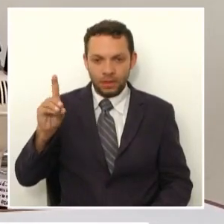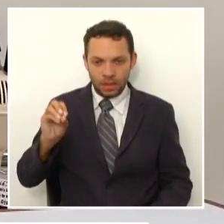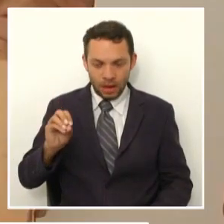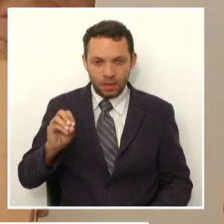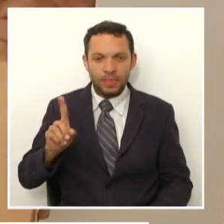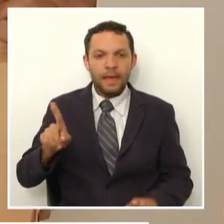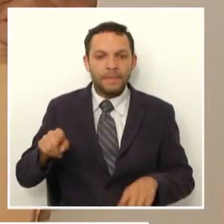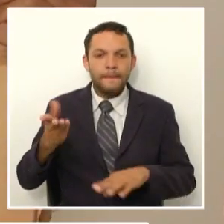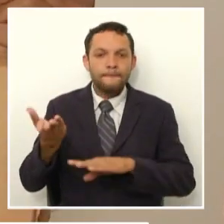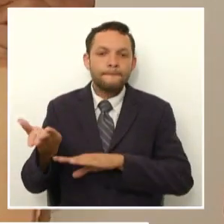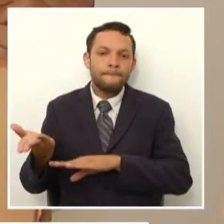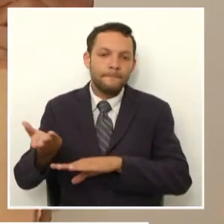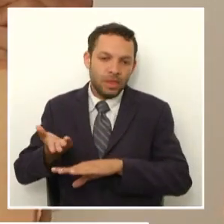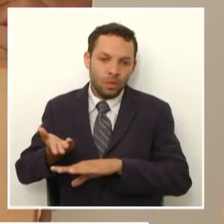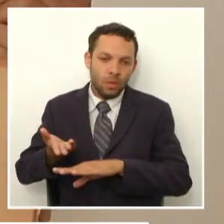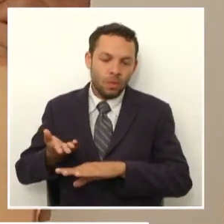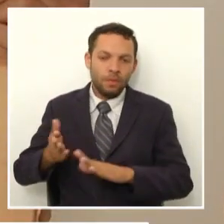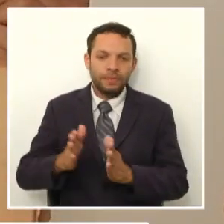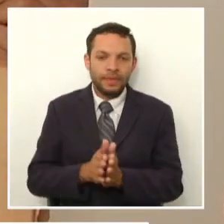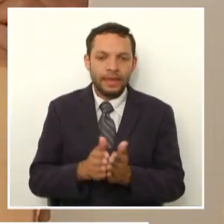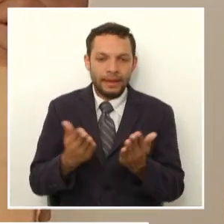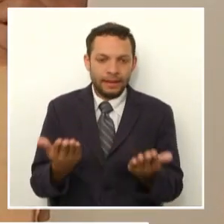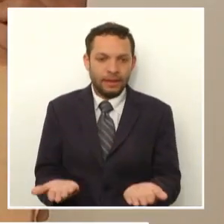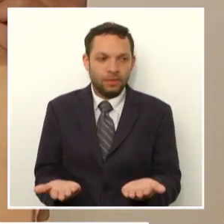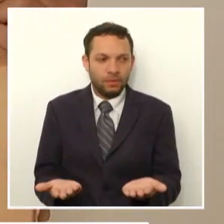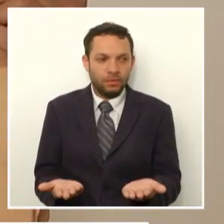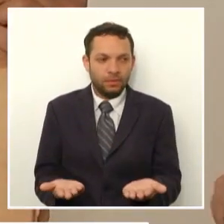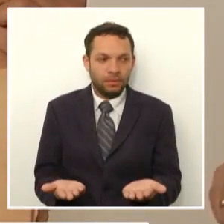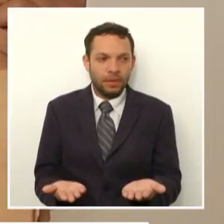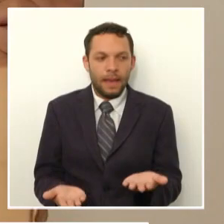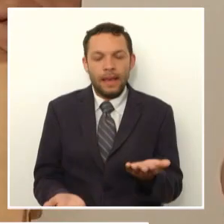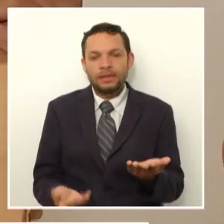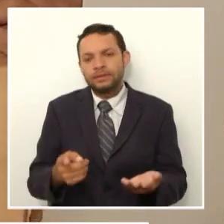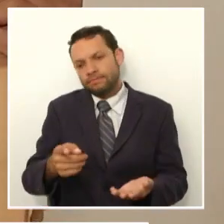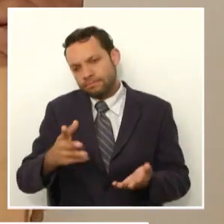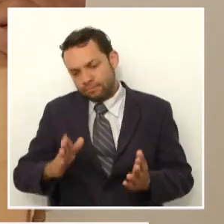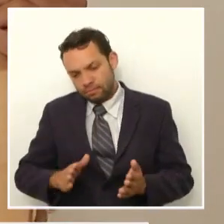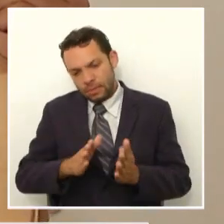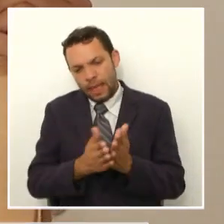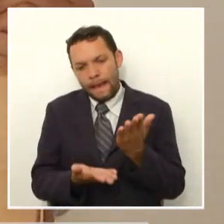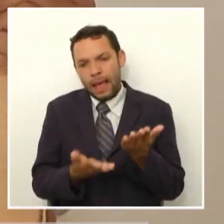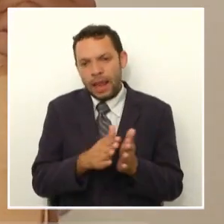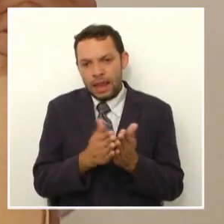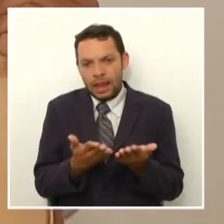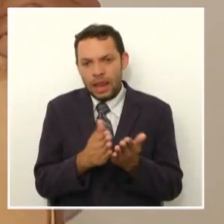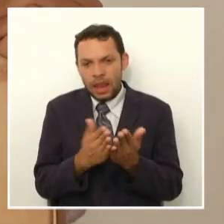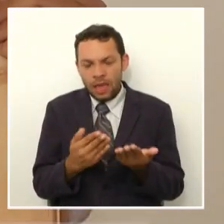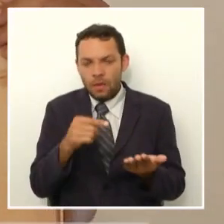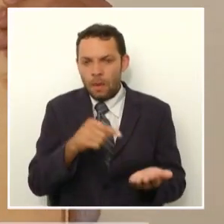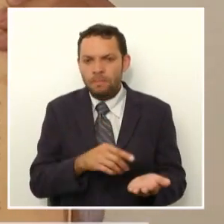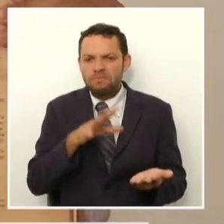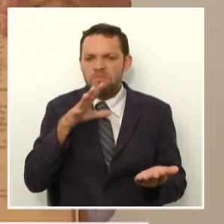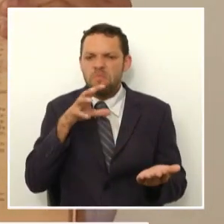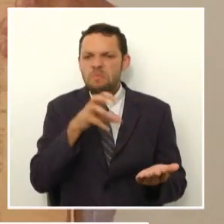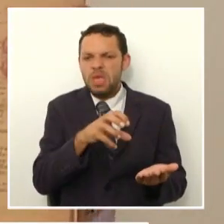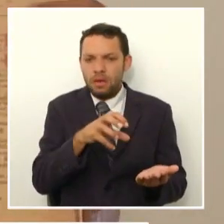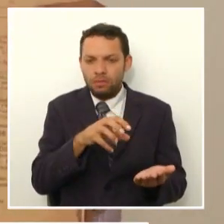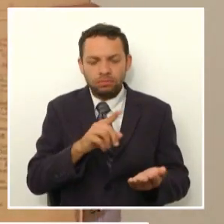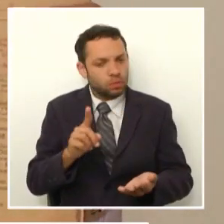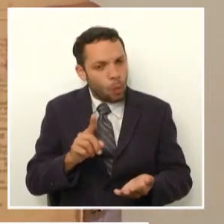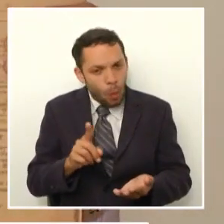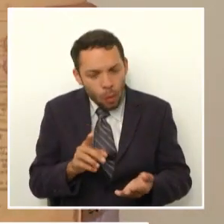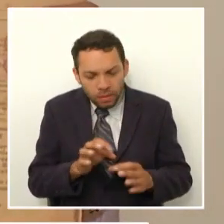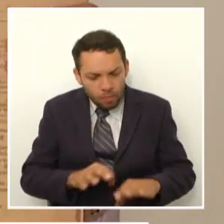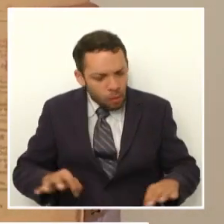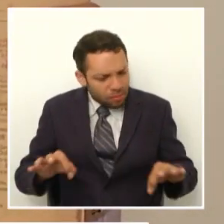libro. Aparentemente, vuelvo y repito, puede parecer muy viejo, pero es que sin